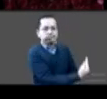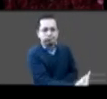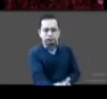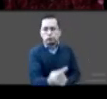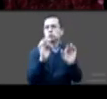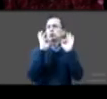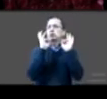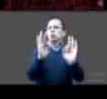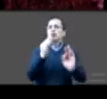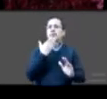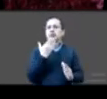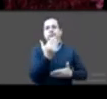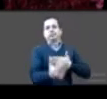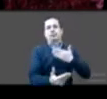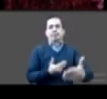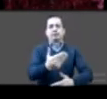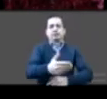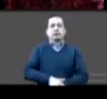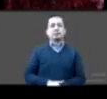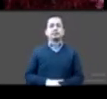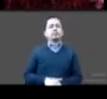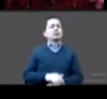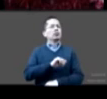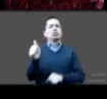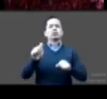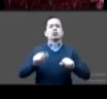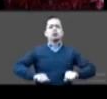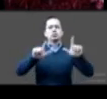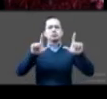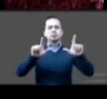efectiva ejecución, ¿sí? La siguiente, por favor.